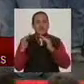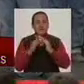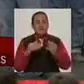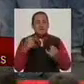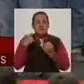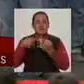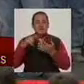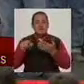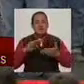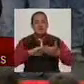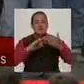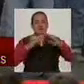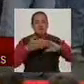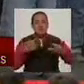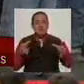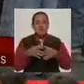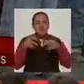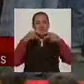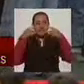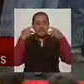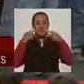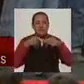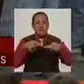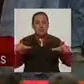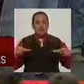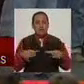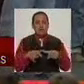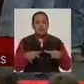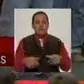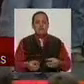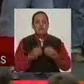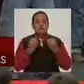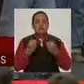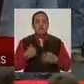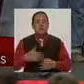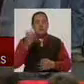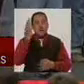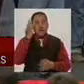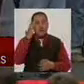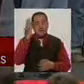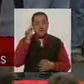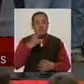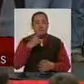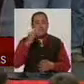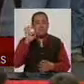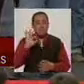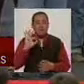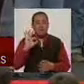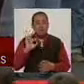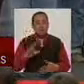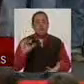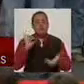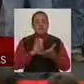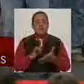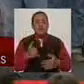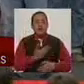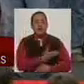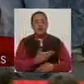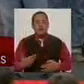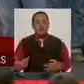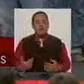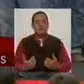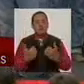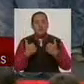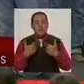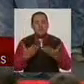las comunidades indígenas de la zona, porque sabemos perfectamente que el Estado tiene